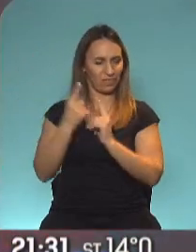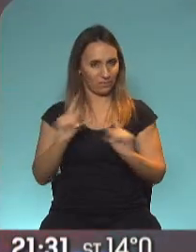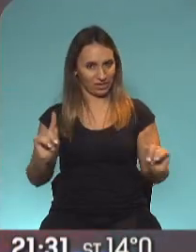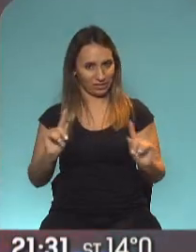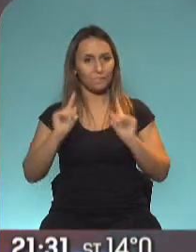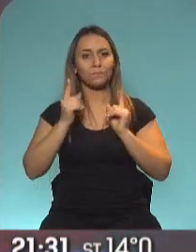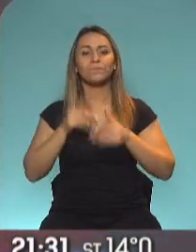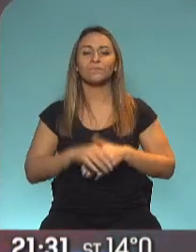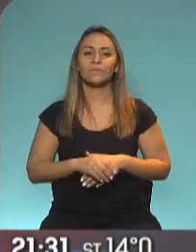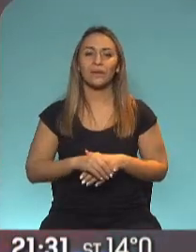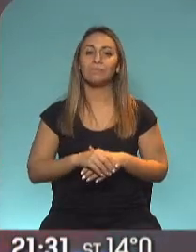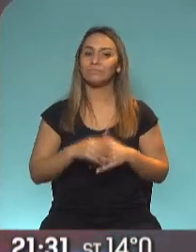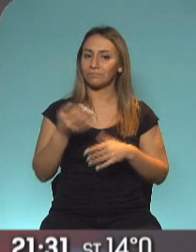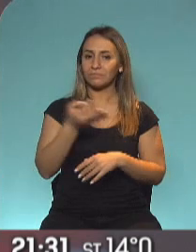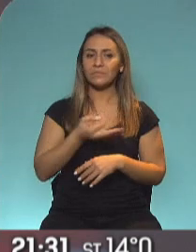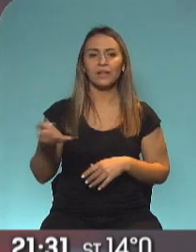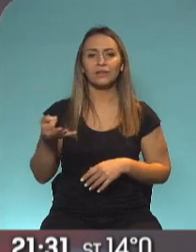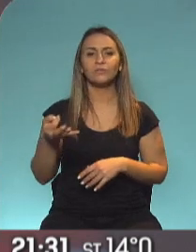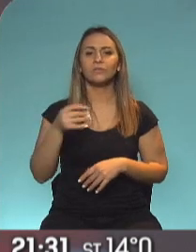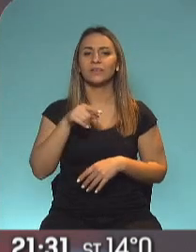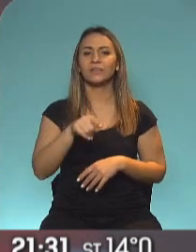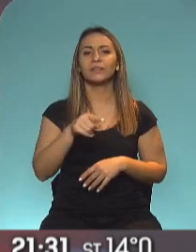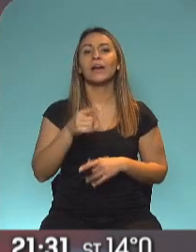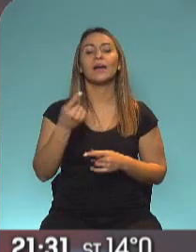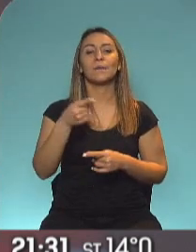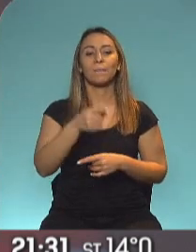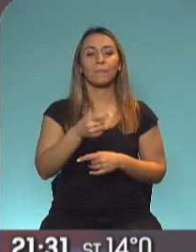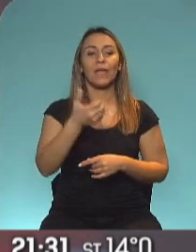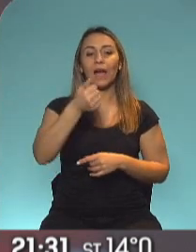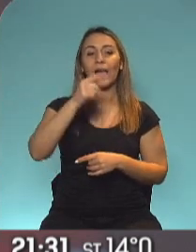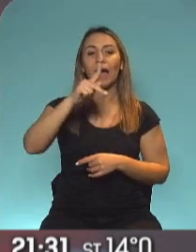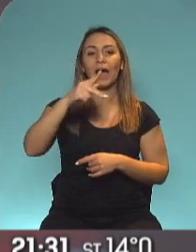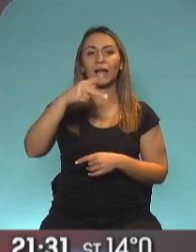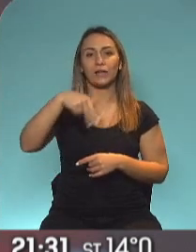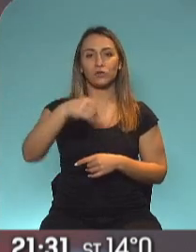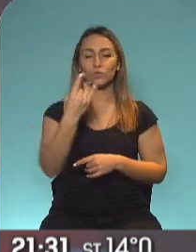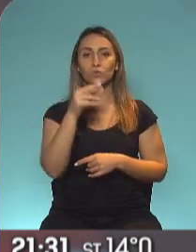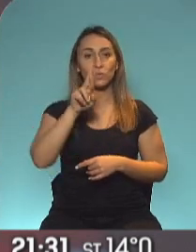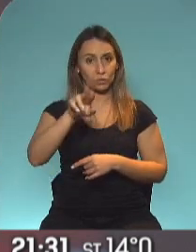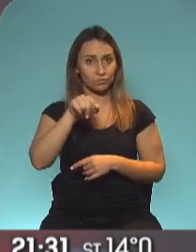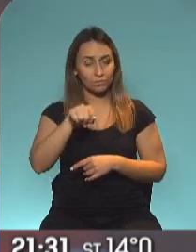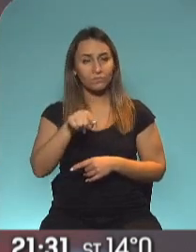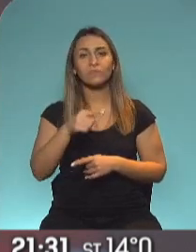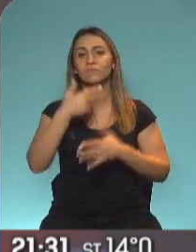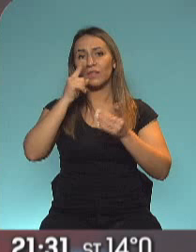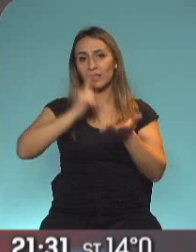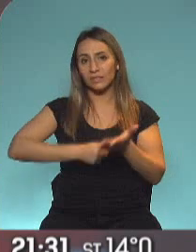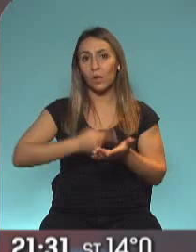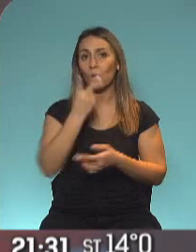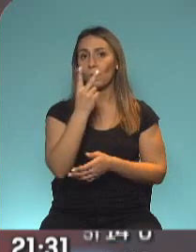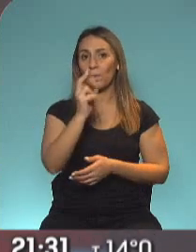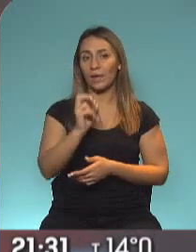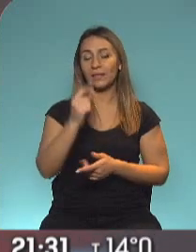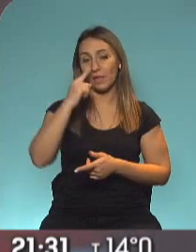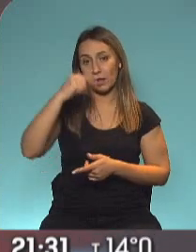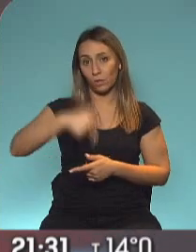Exactamente. La Asamblea General de Naciones Unidas en el 2000 decidió que el 20 de junio sea el Día